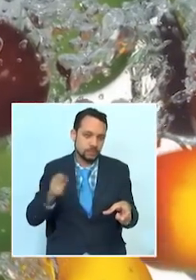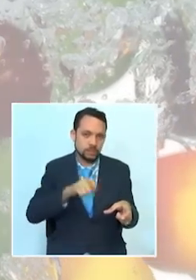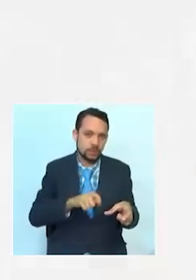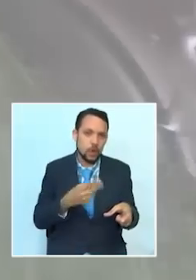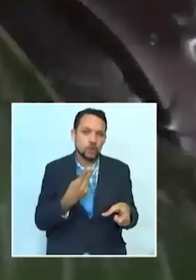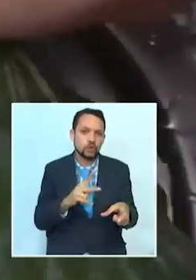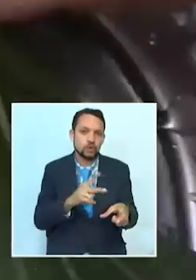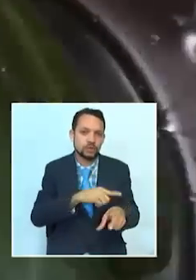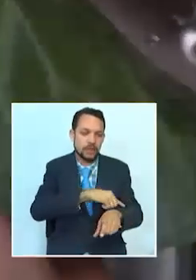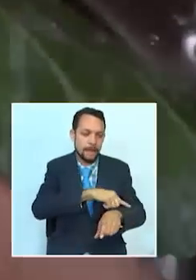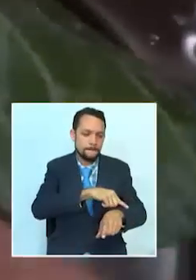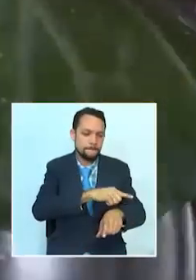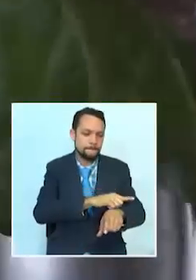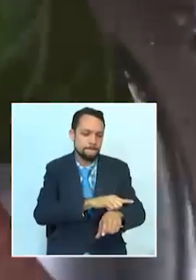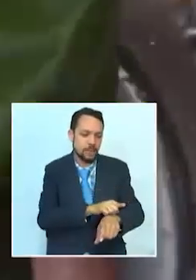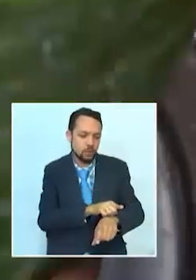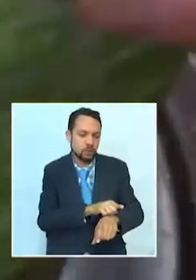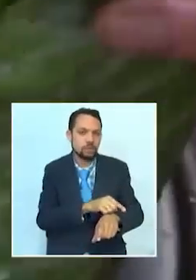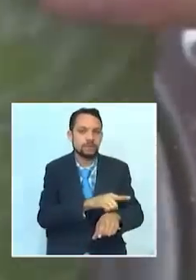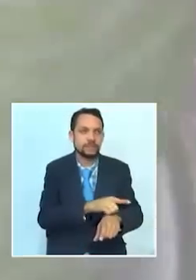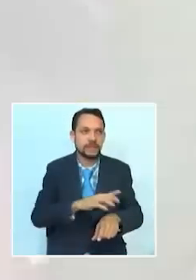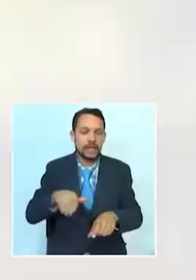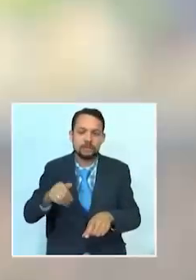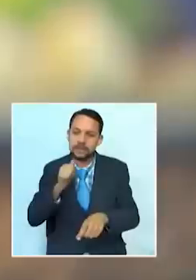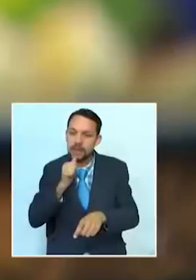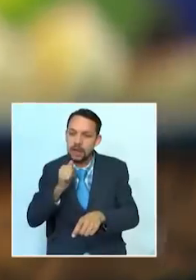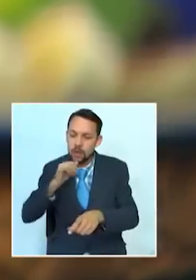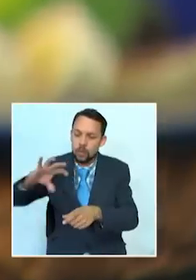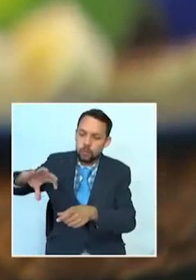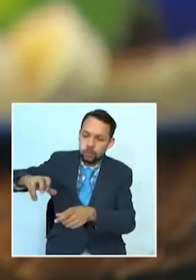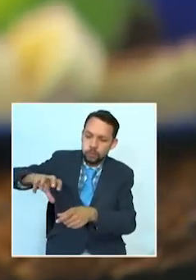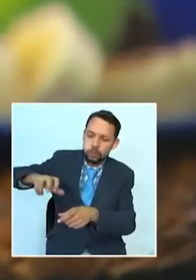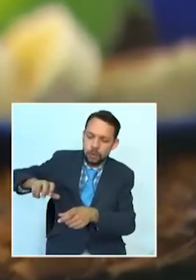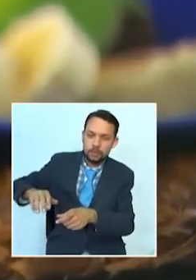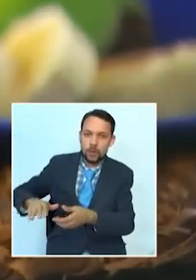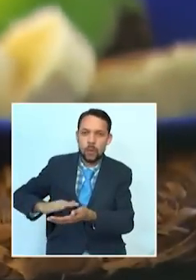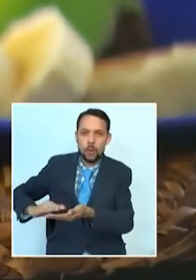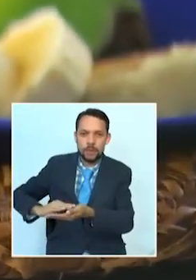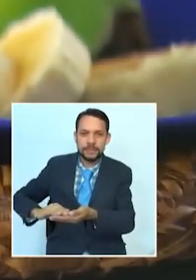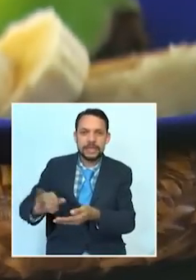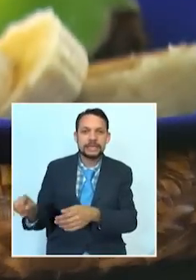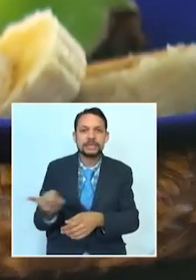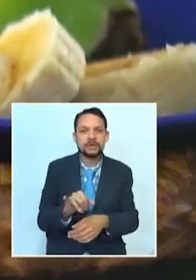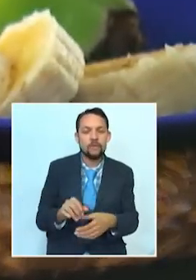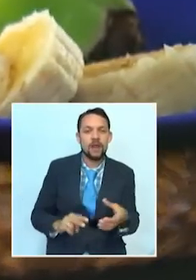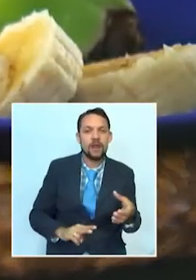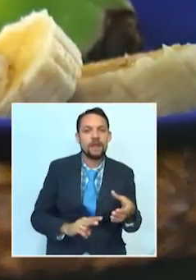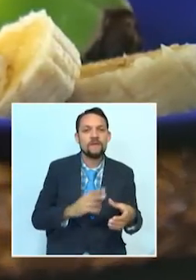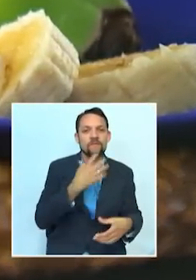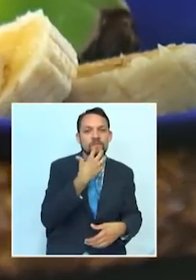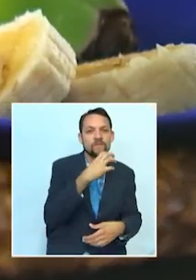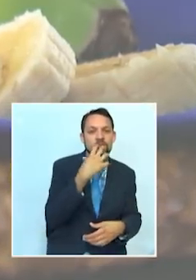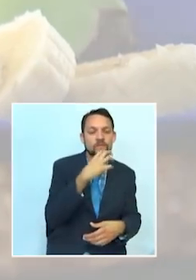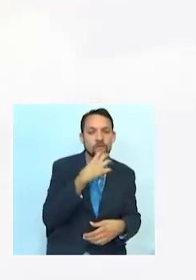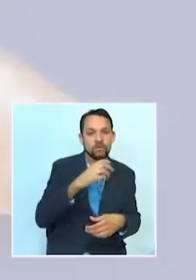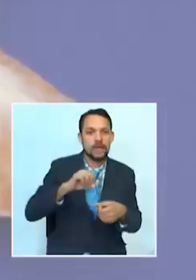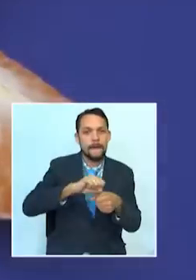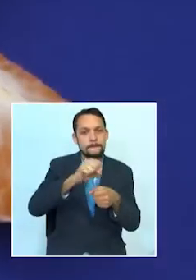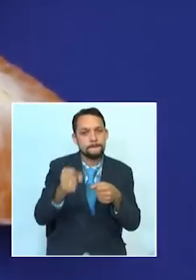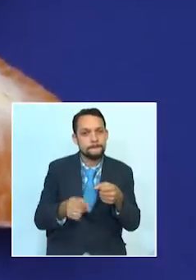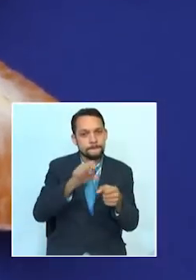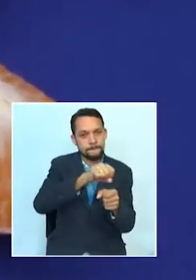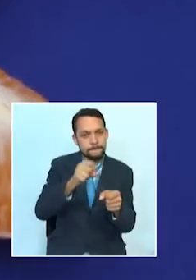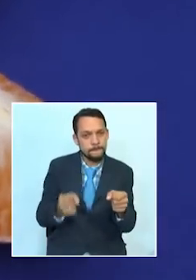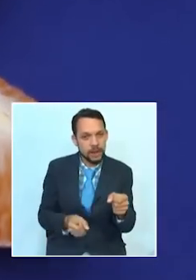12 minutos y enjuagamos recuerda hacerlo también con las frutas que tienen cáscara como bananos y mandarinas